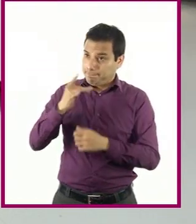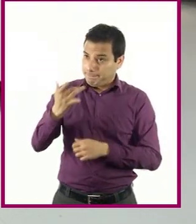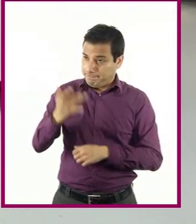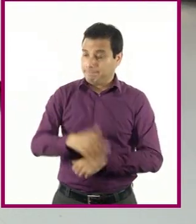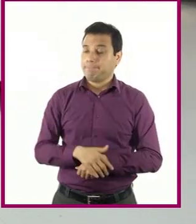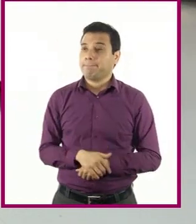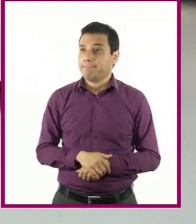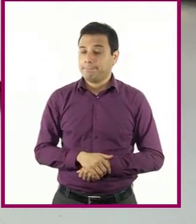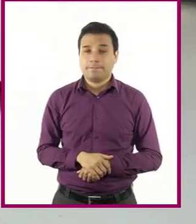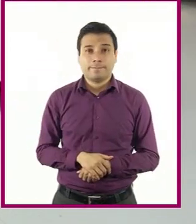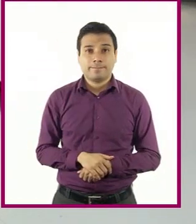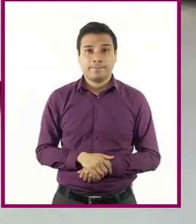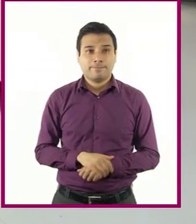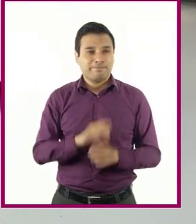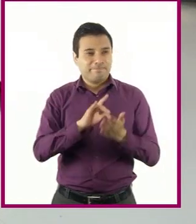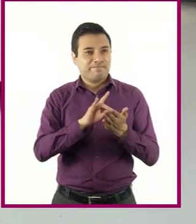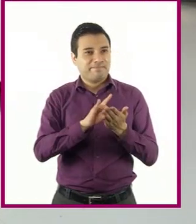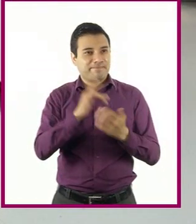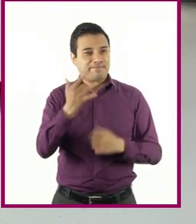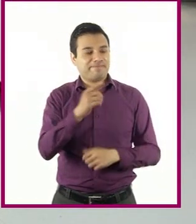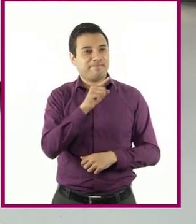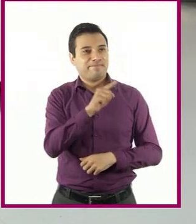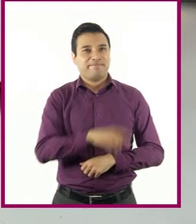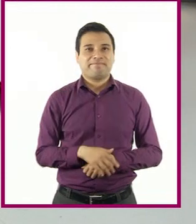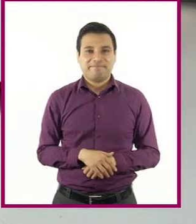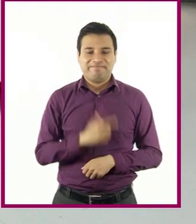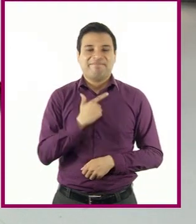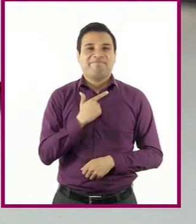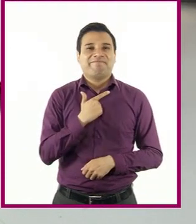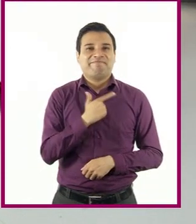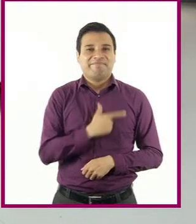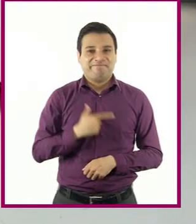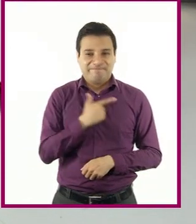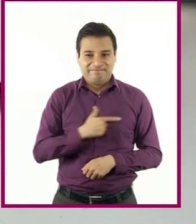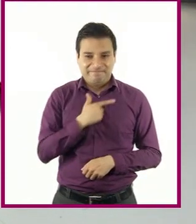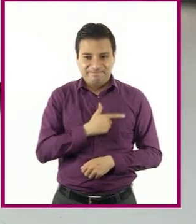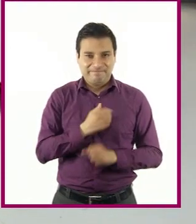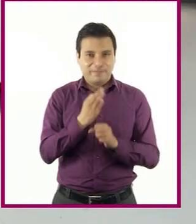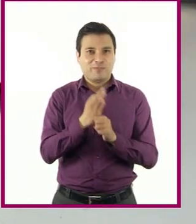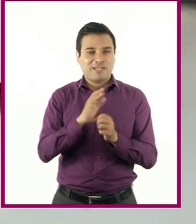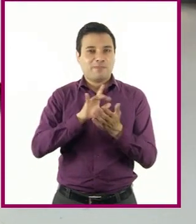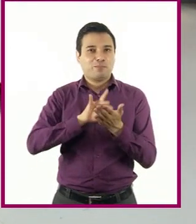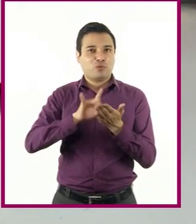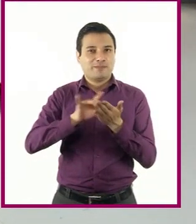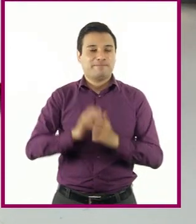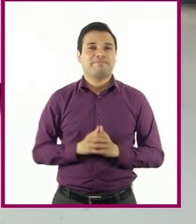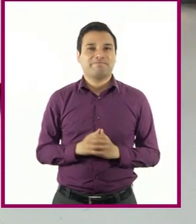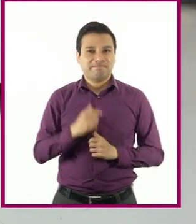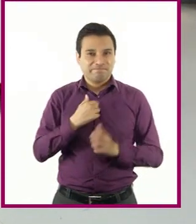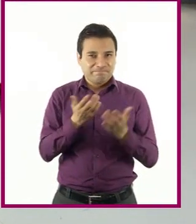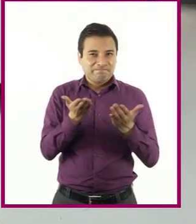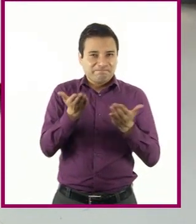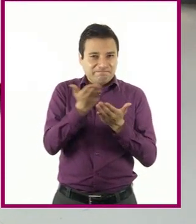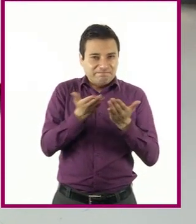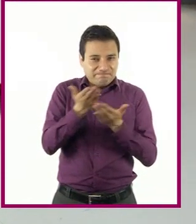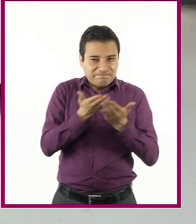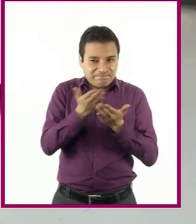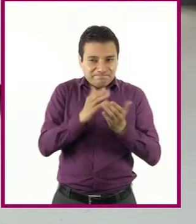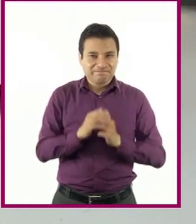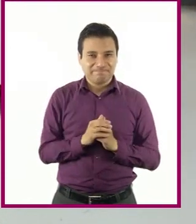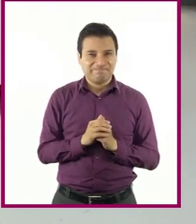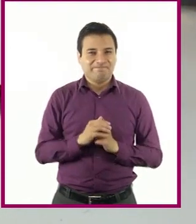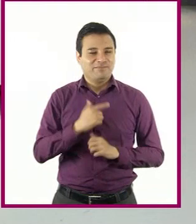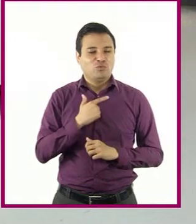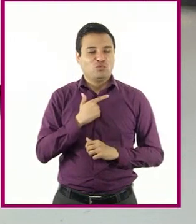alumnos. Gracias a ti. Ha sido un gusto acompañarte en esta sesión y compartir con ustedes gratas